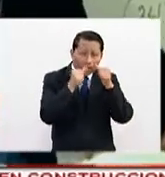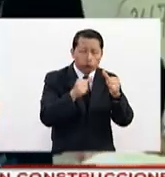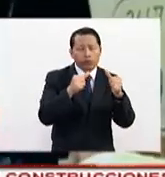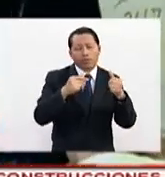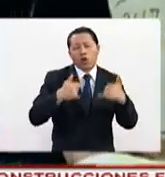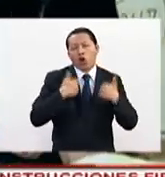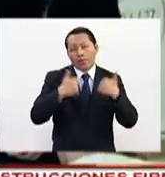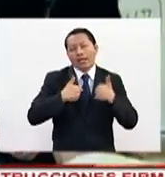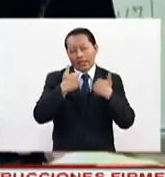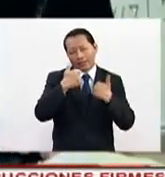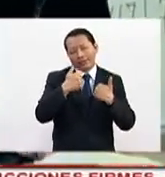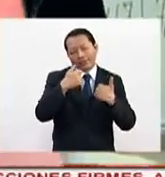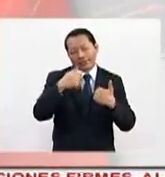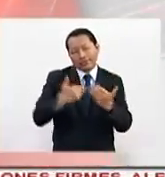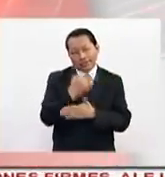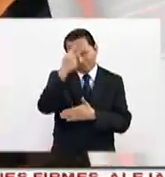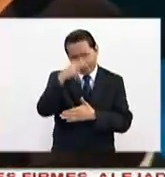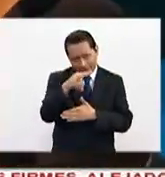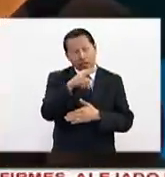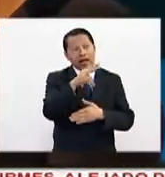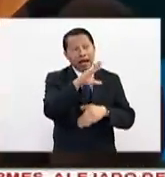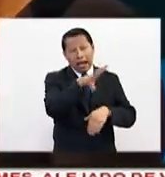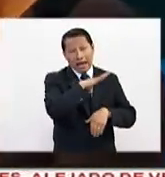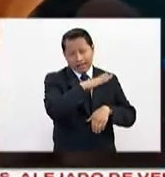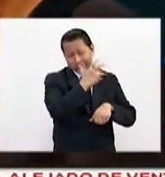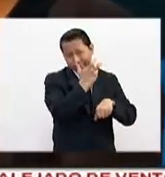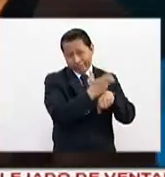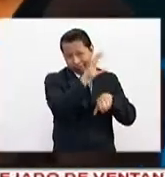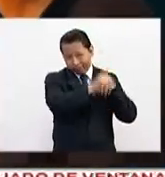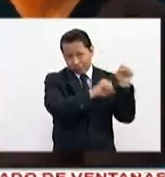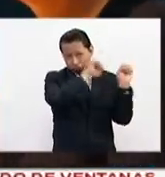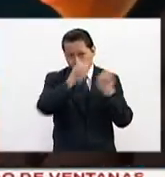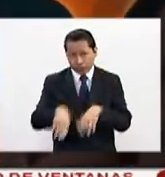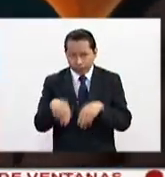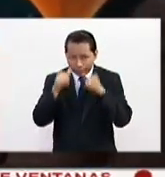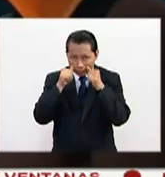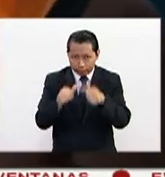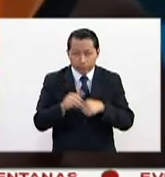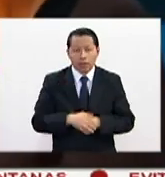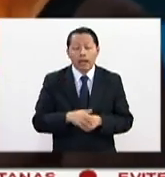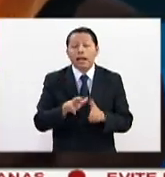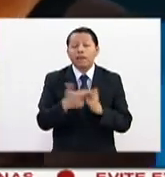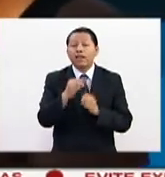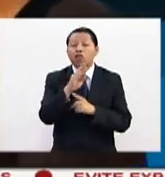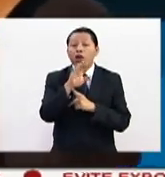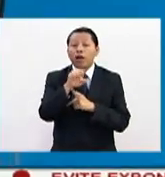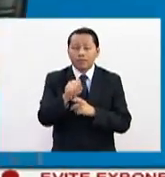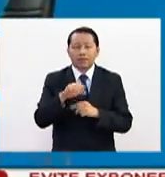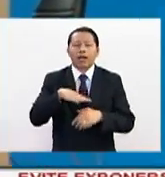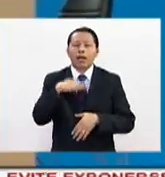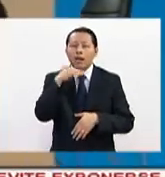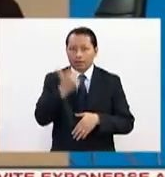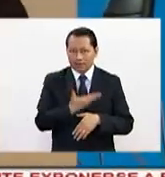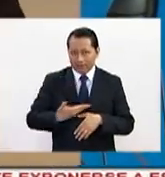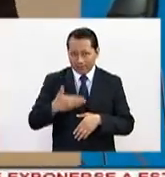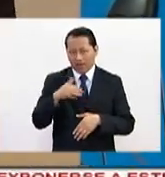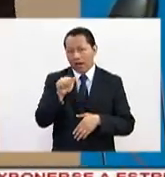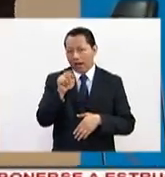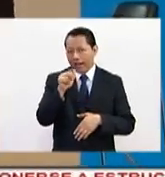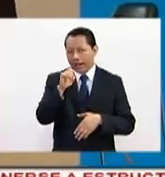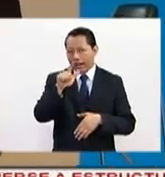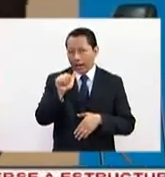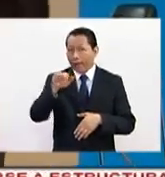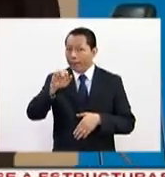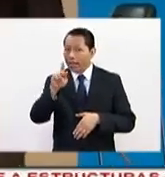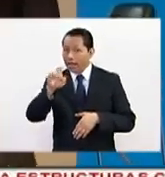regresen de Estados Unidos. En noticias internacionales, la revista Forbes sitúa a la canciller alemana Angela Merkel como